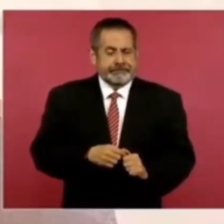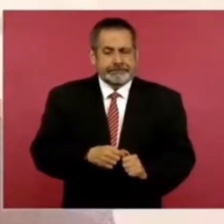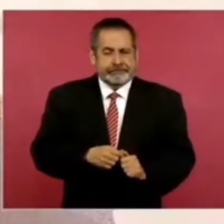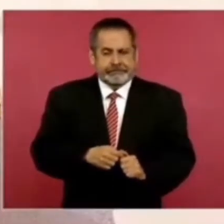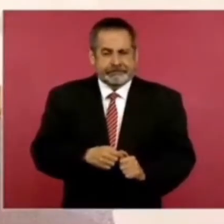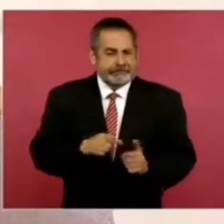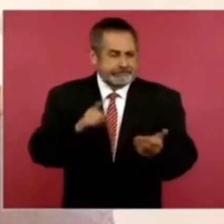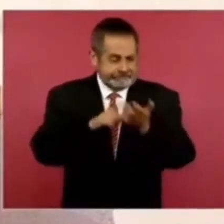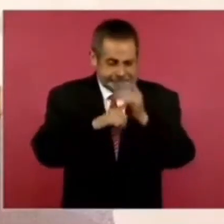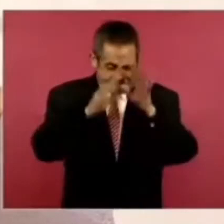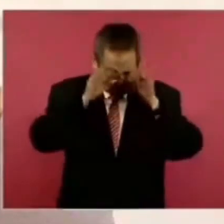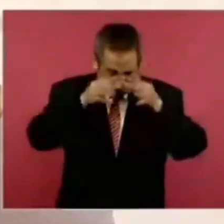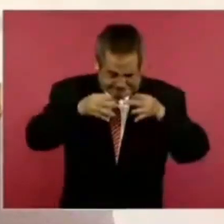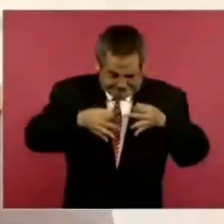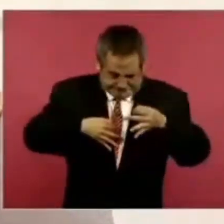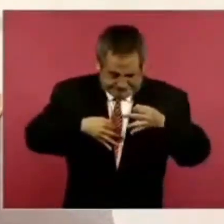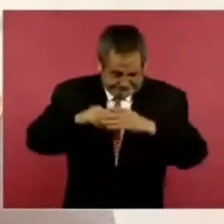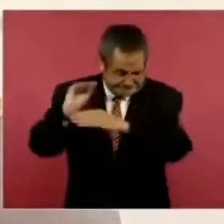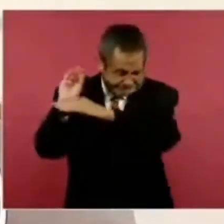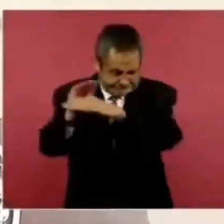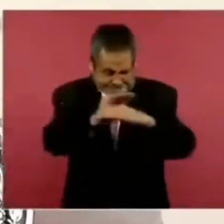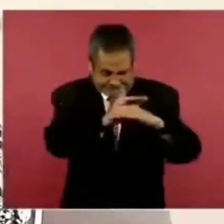en sí misma,